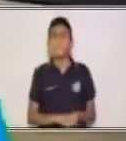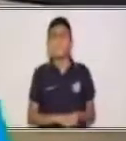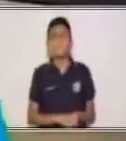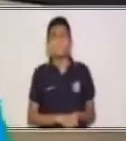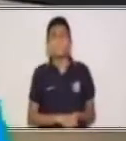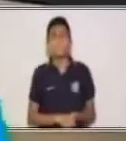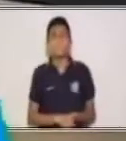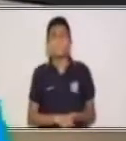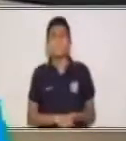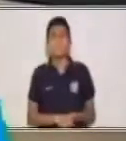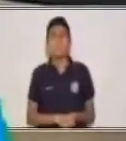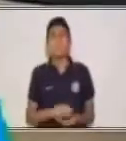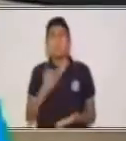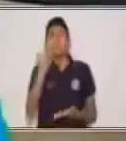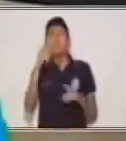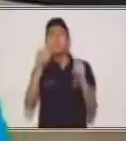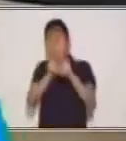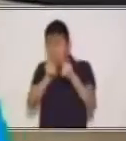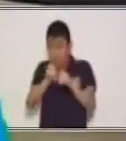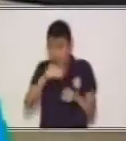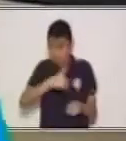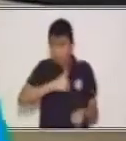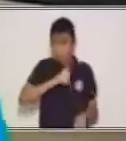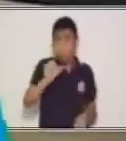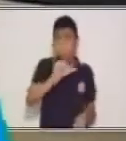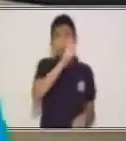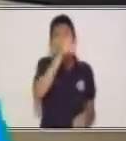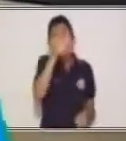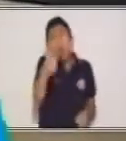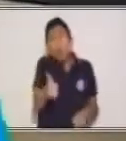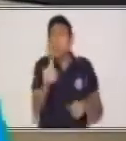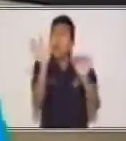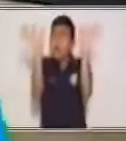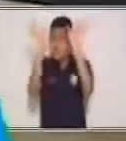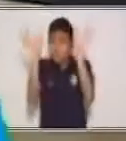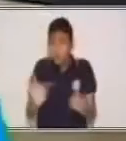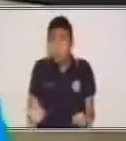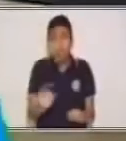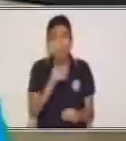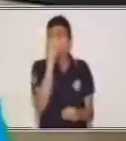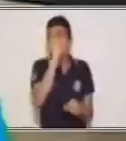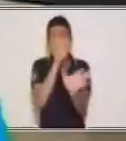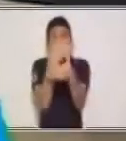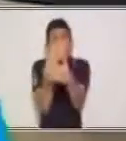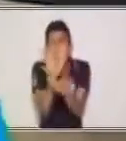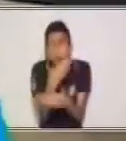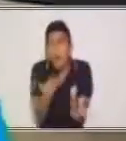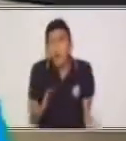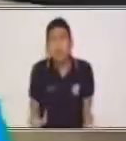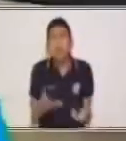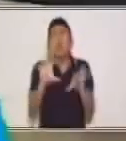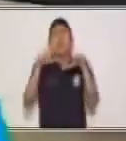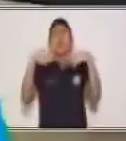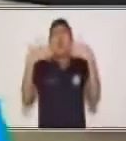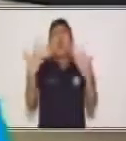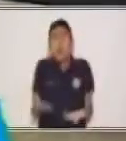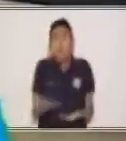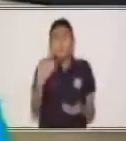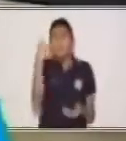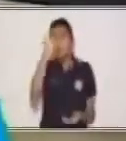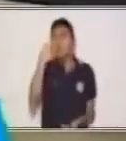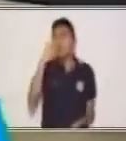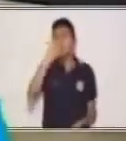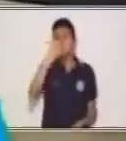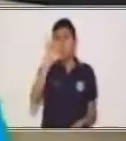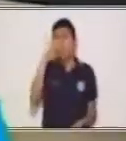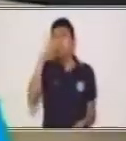no aparece precisamente nuestra persona, animal o cosa. Y a ese se le llama sujeto